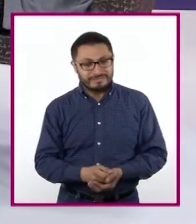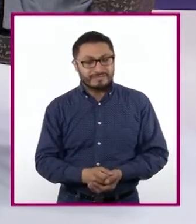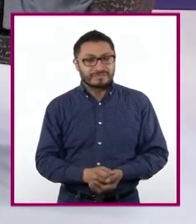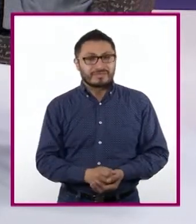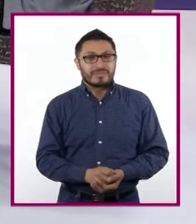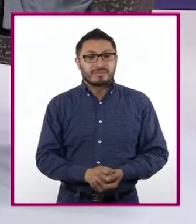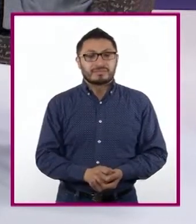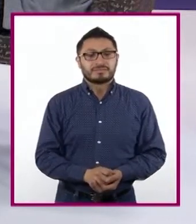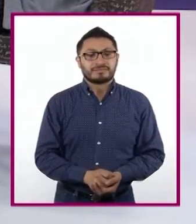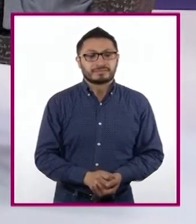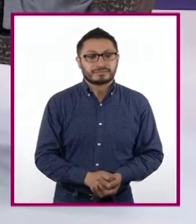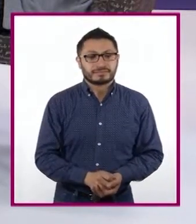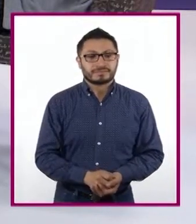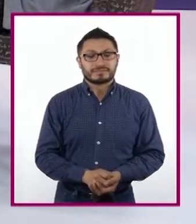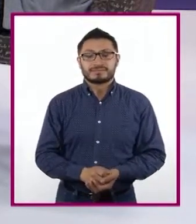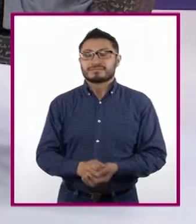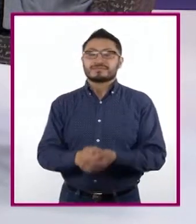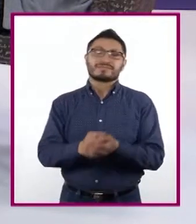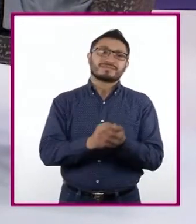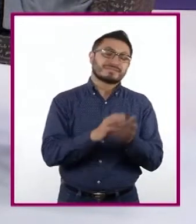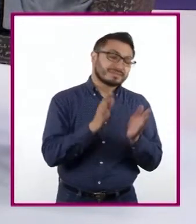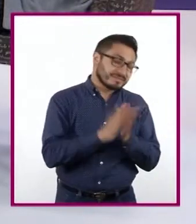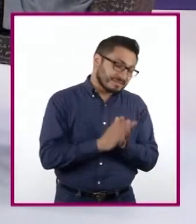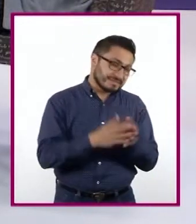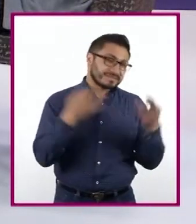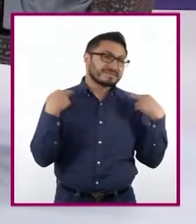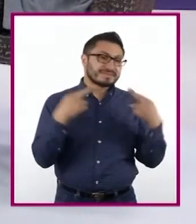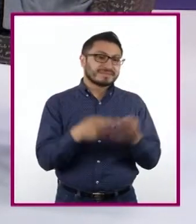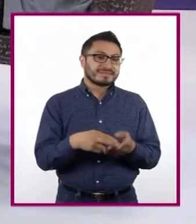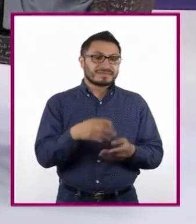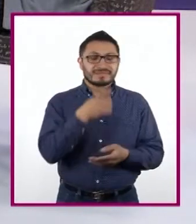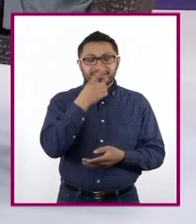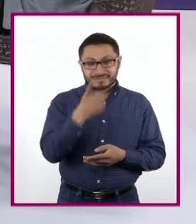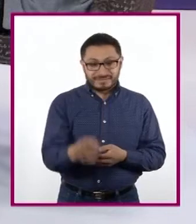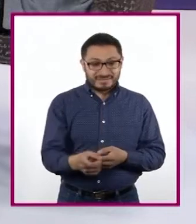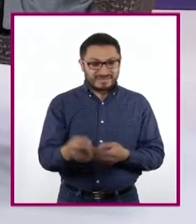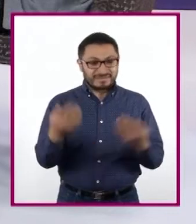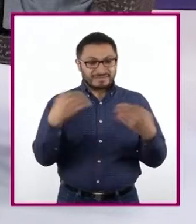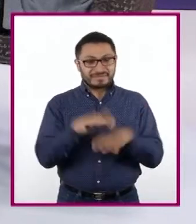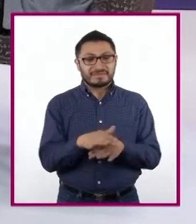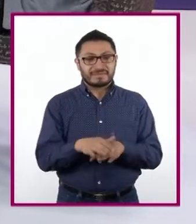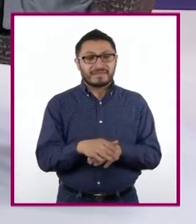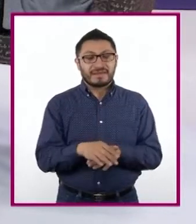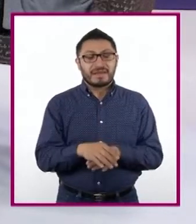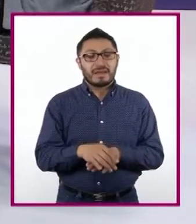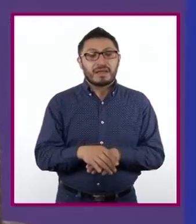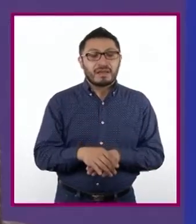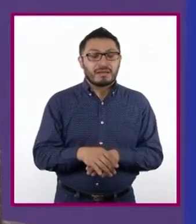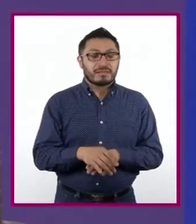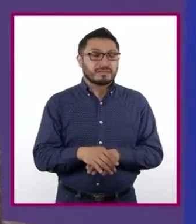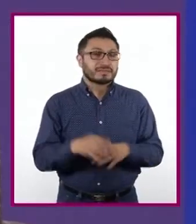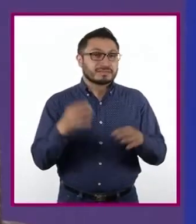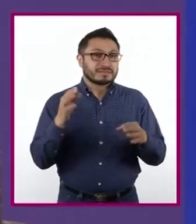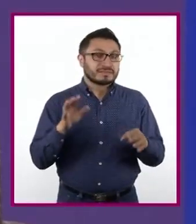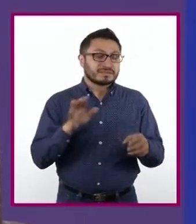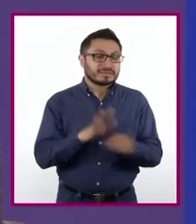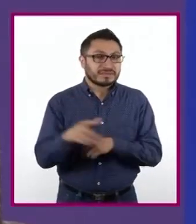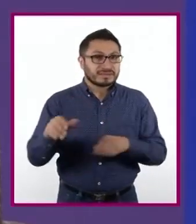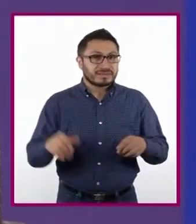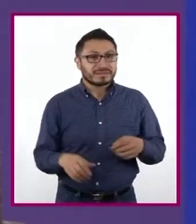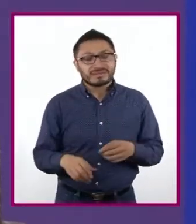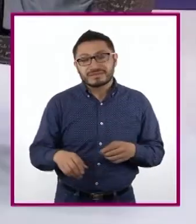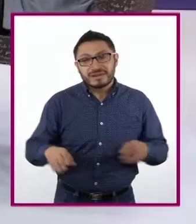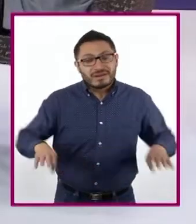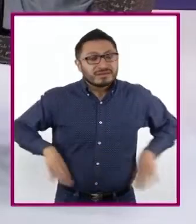audiencia. Maestra Swasti, ¿podría comentarnos acerca del papel que desempeña la